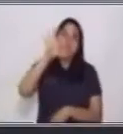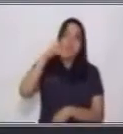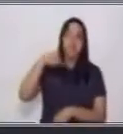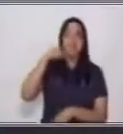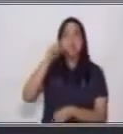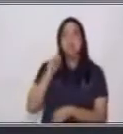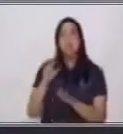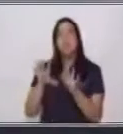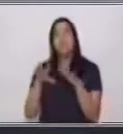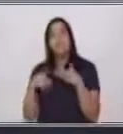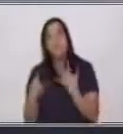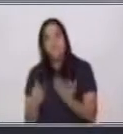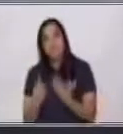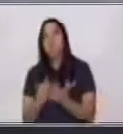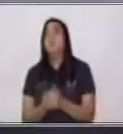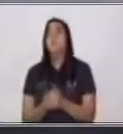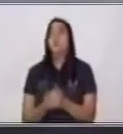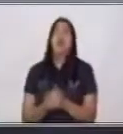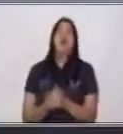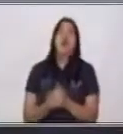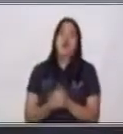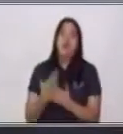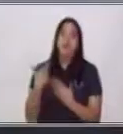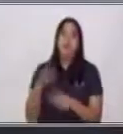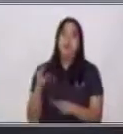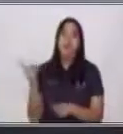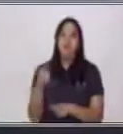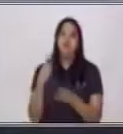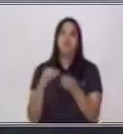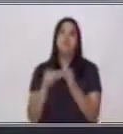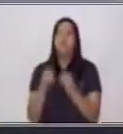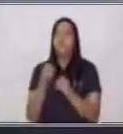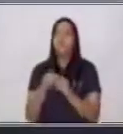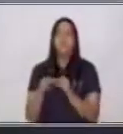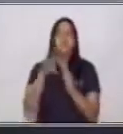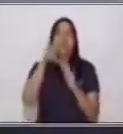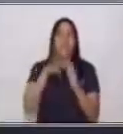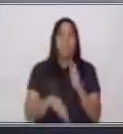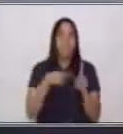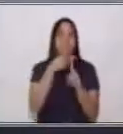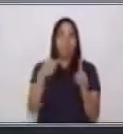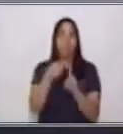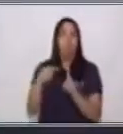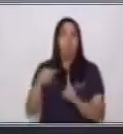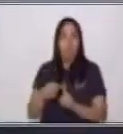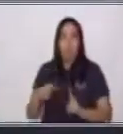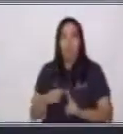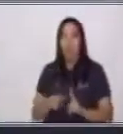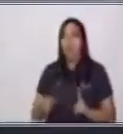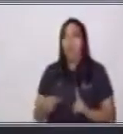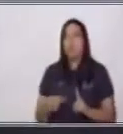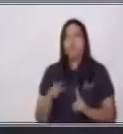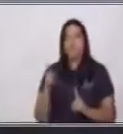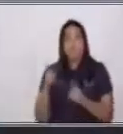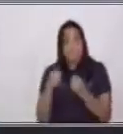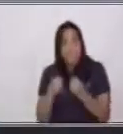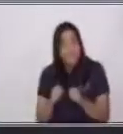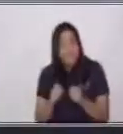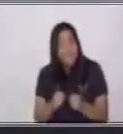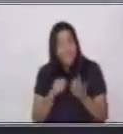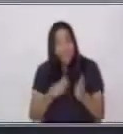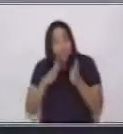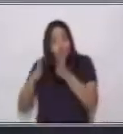Digo renglón 2 más renglón 1. Simplemente lo sumamos como lo veníamos haciendo. Y entonces nos va a quedar 0